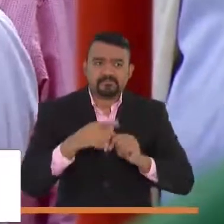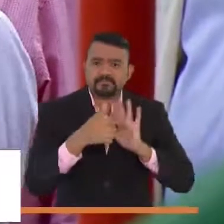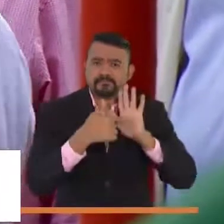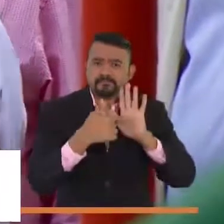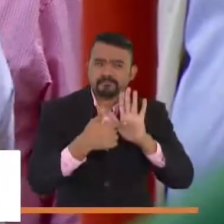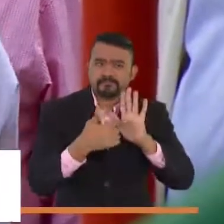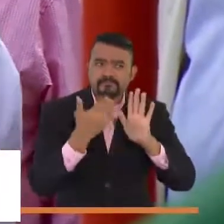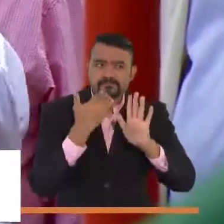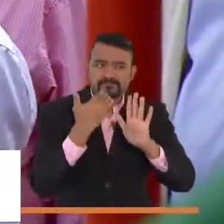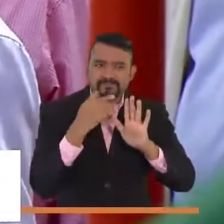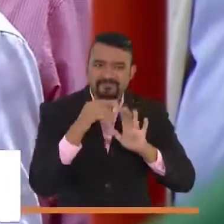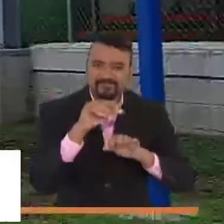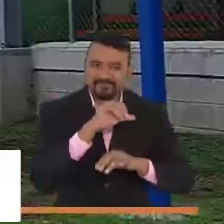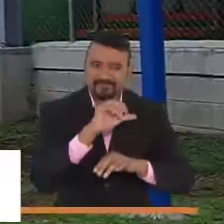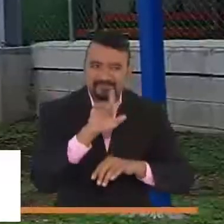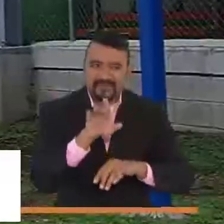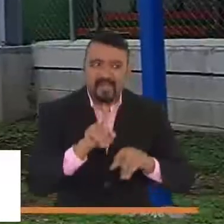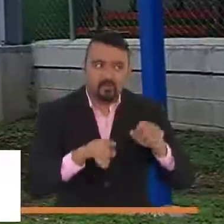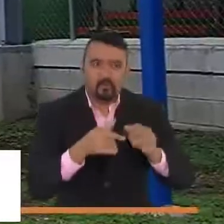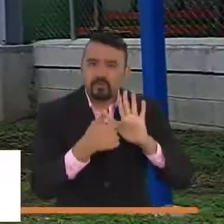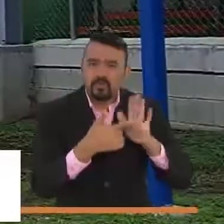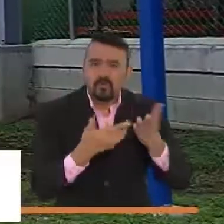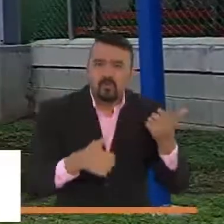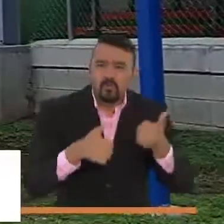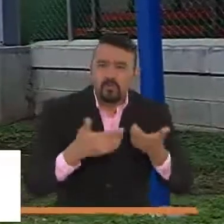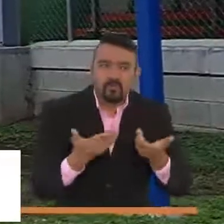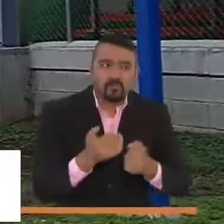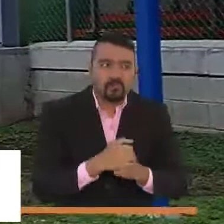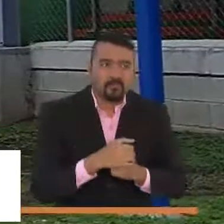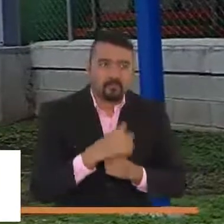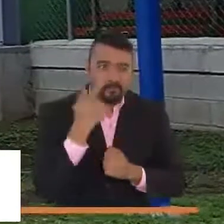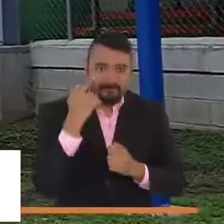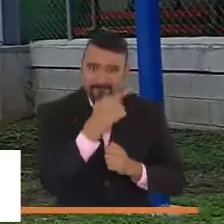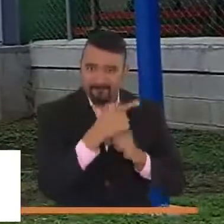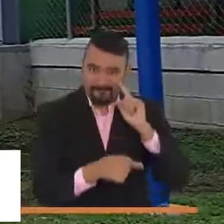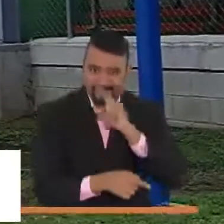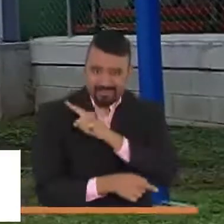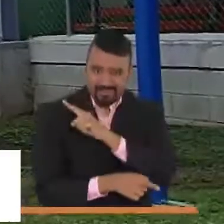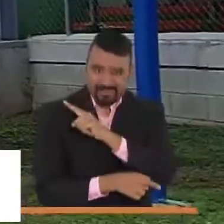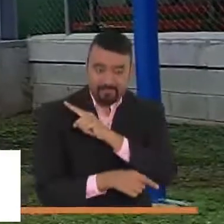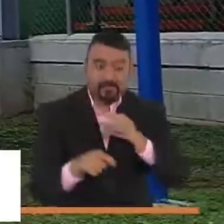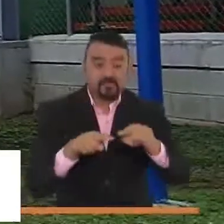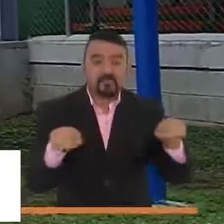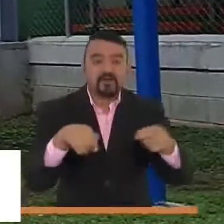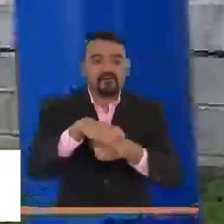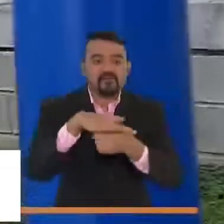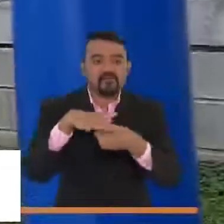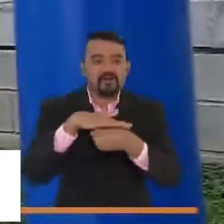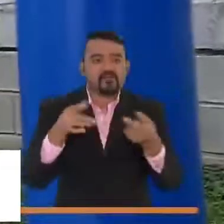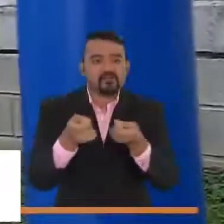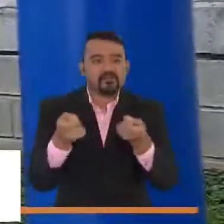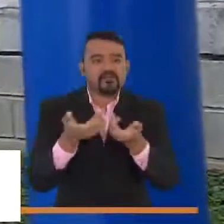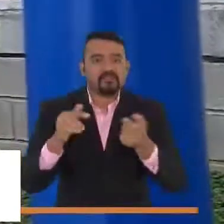Diagonal 29, el Alto de Misael, también el barrio Las Flores es cercano,